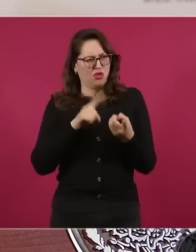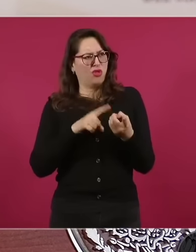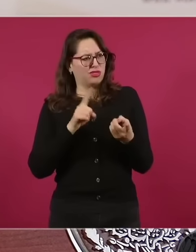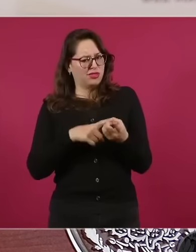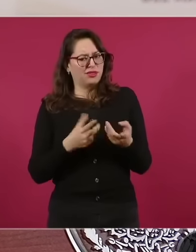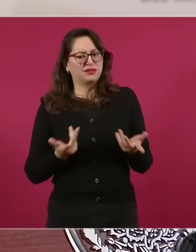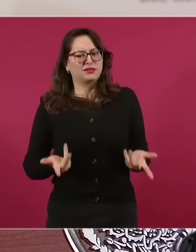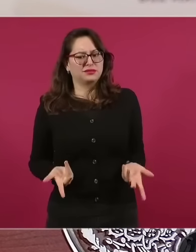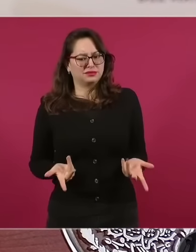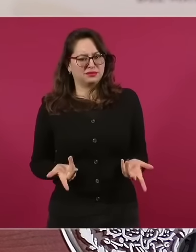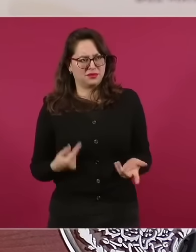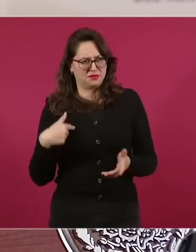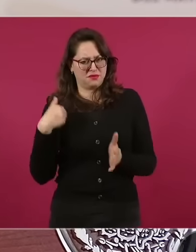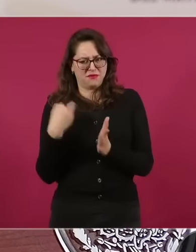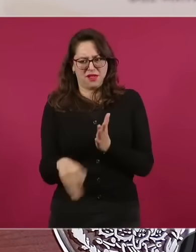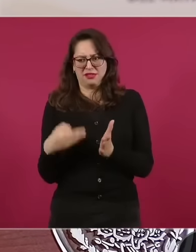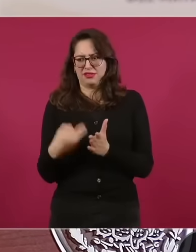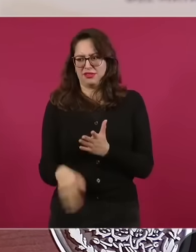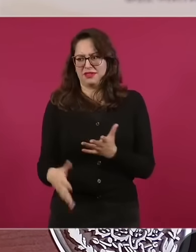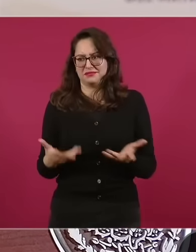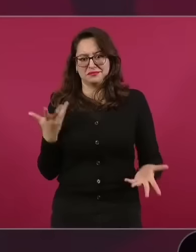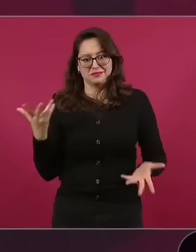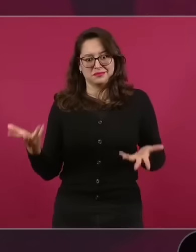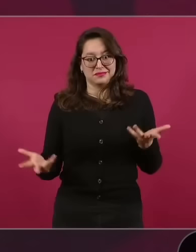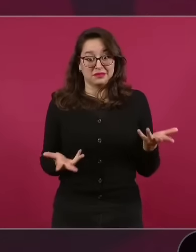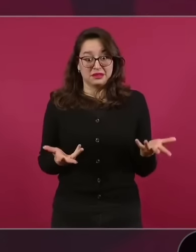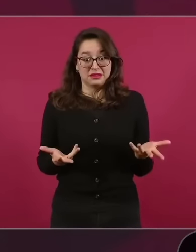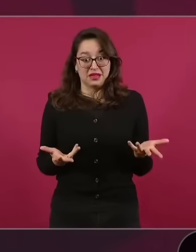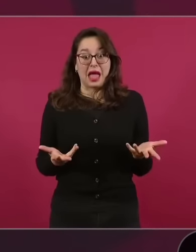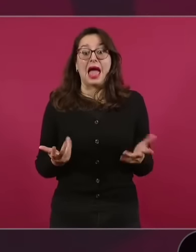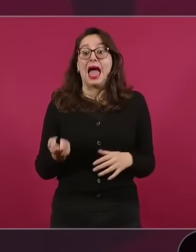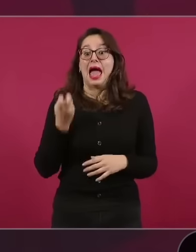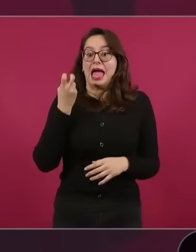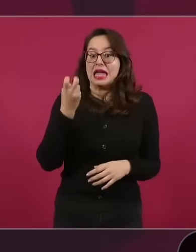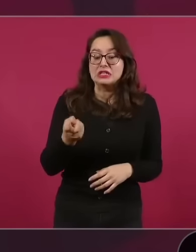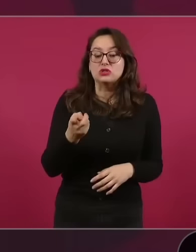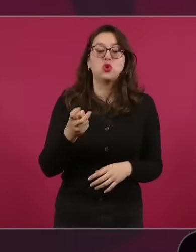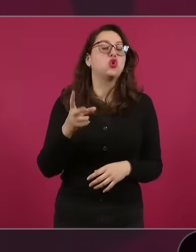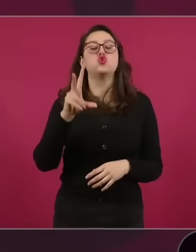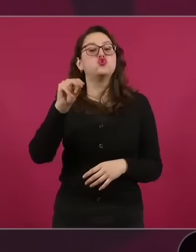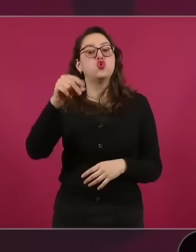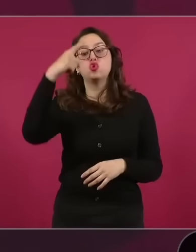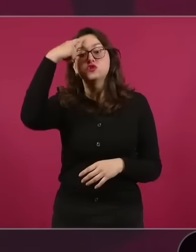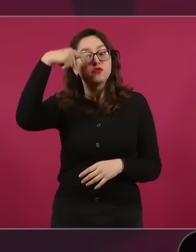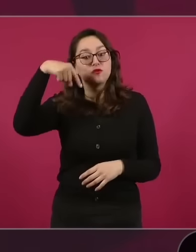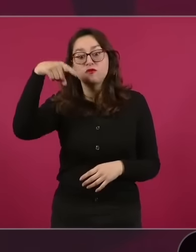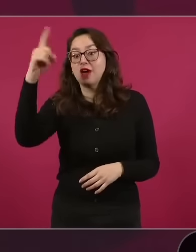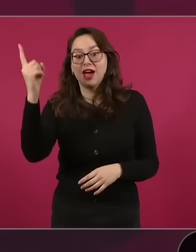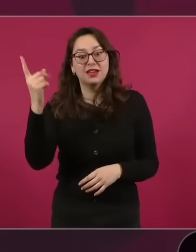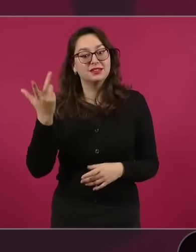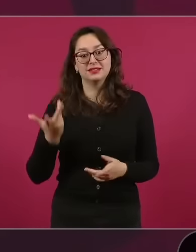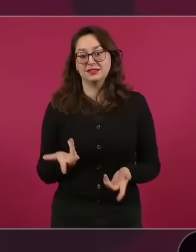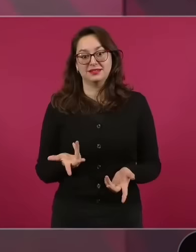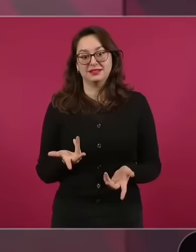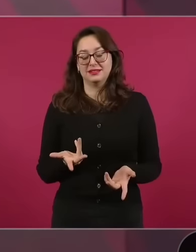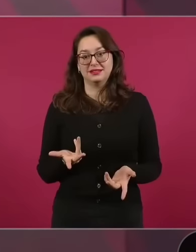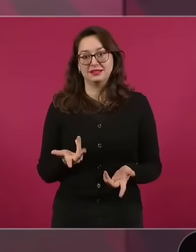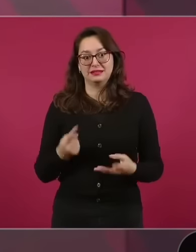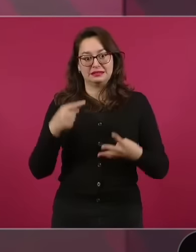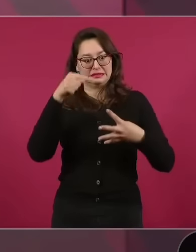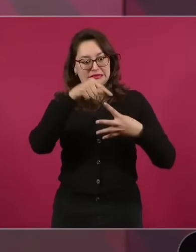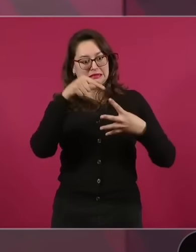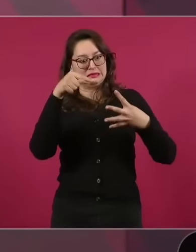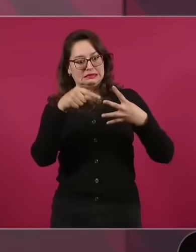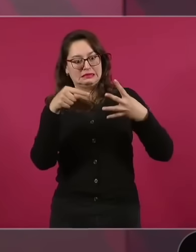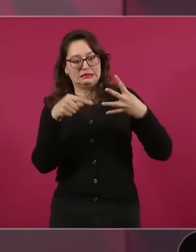lo que me va a hacer falta. estoy viendo eso y quiero hablar con los gobernadores y